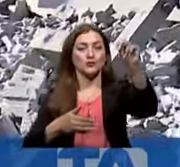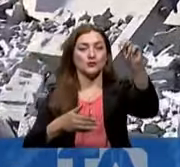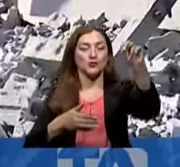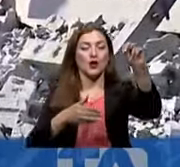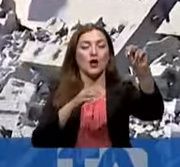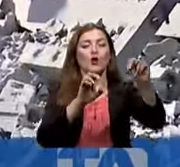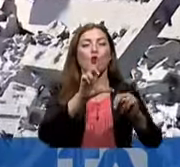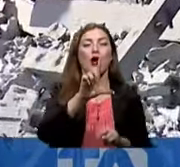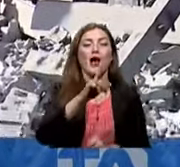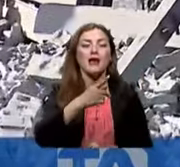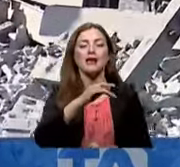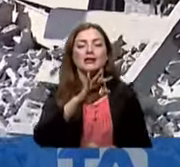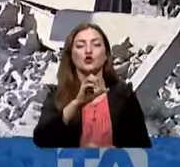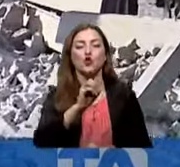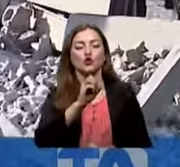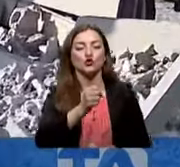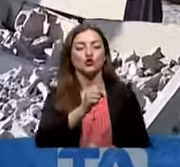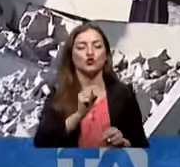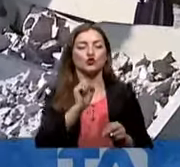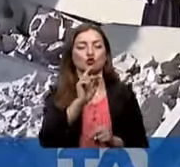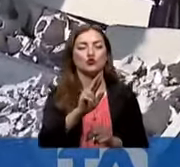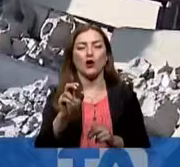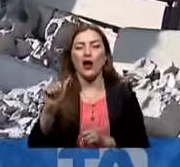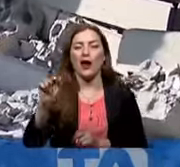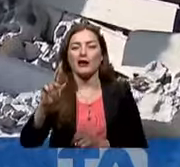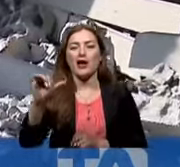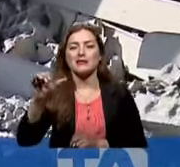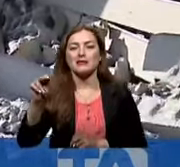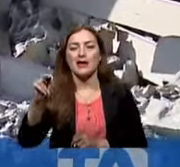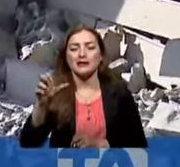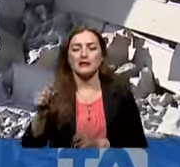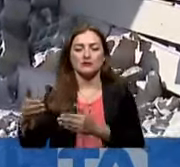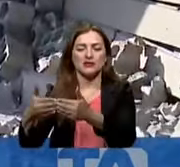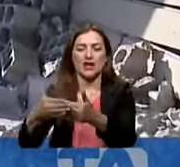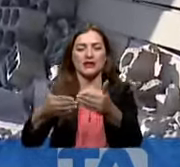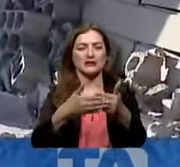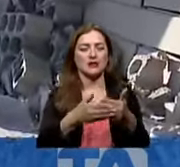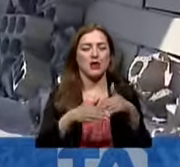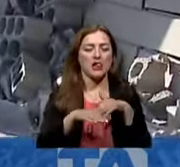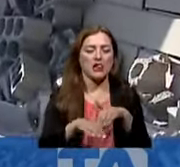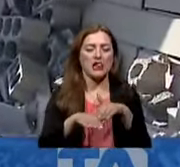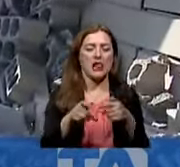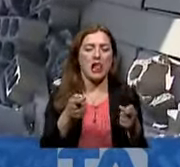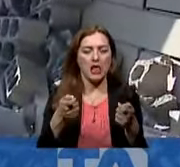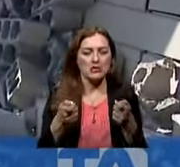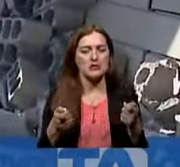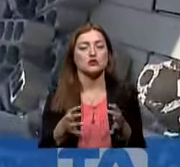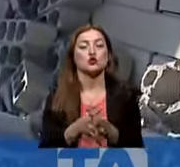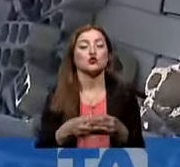los Eucalitos y hacia el sur la calle Arrayanes. Bueno, nosotros vemos que hay bastante congestión vehicular a esta hora, ¿no? Y ustedes están tratando de sobrellevar